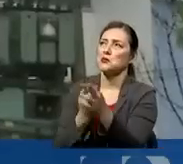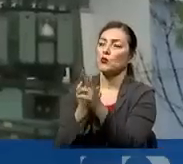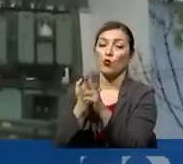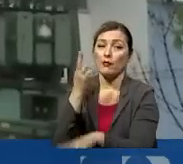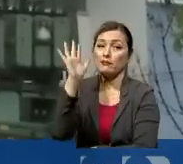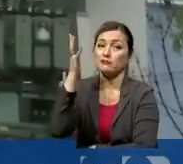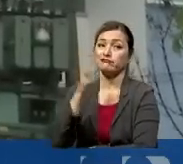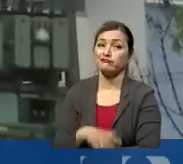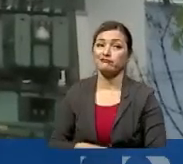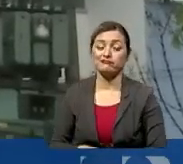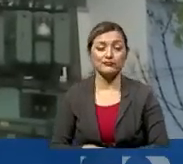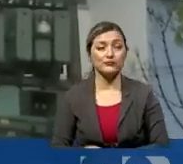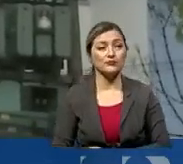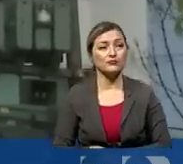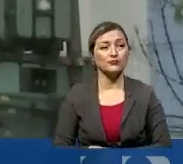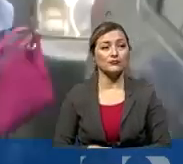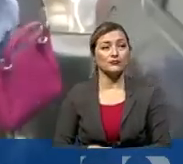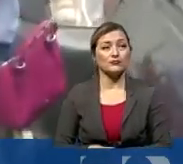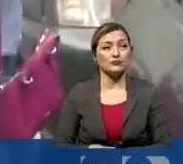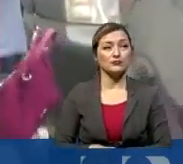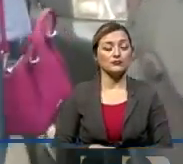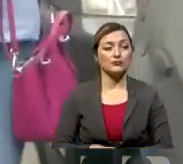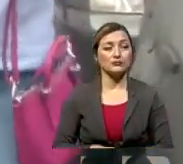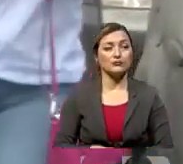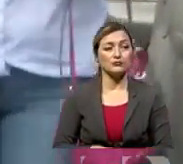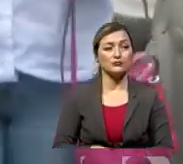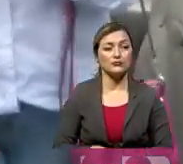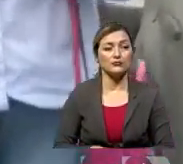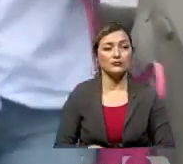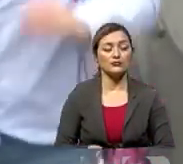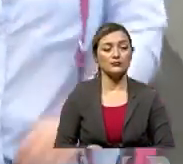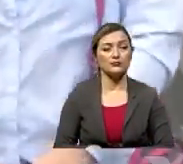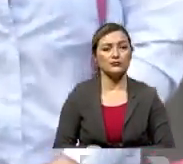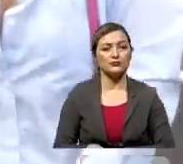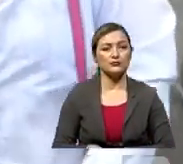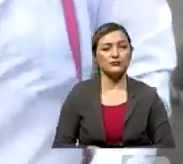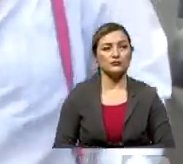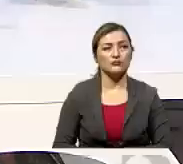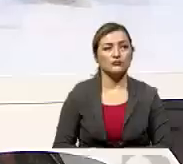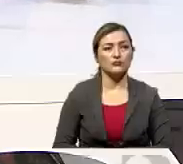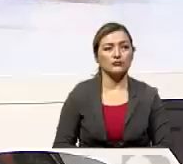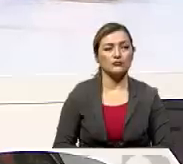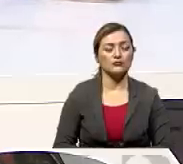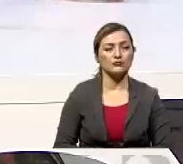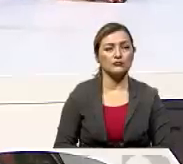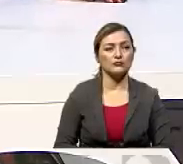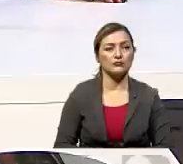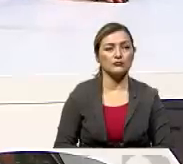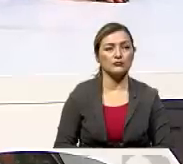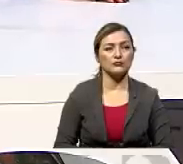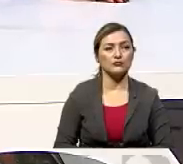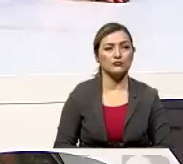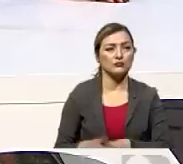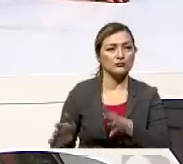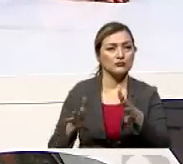este reportaje no obtuvimos respuesta. En Quito, Natalie Jiménez, 24 horas. Y el cambio